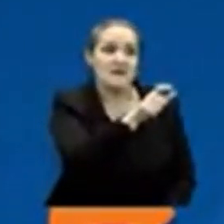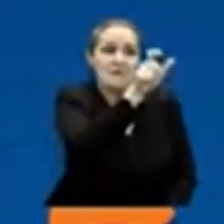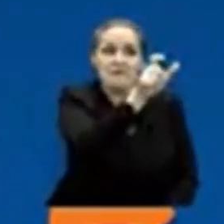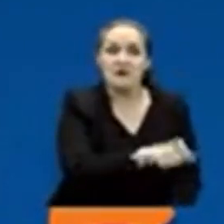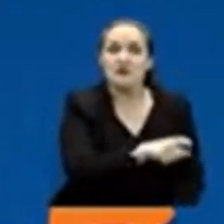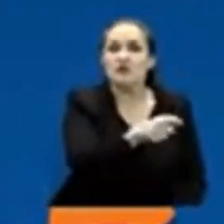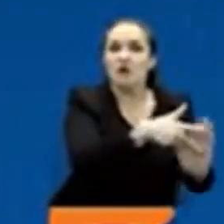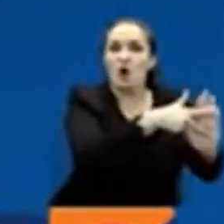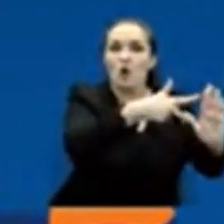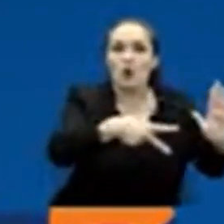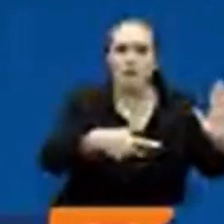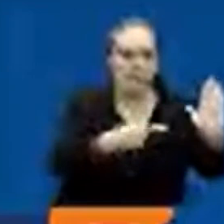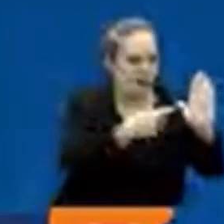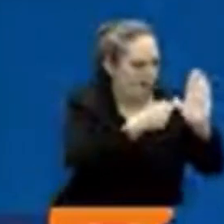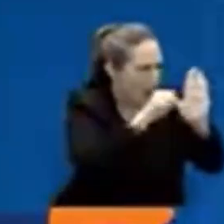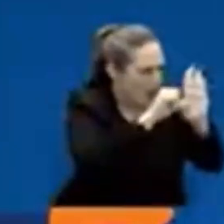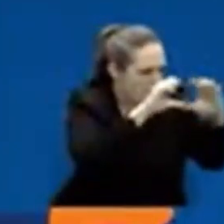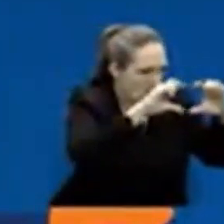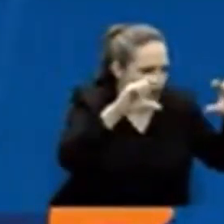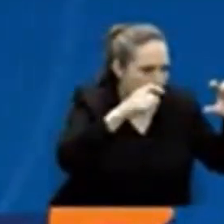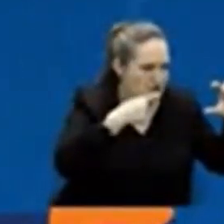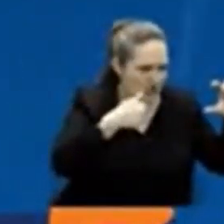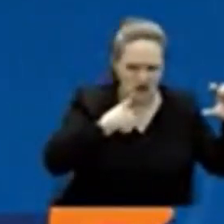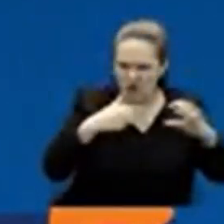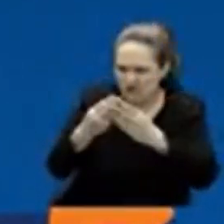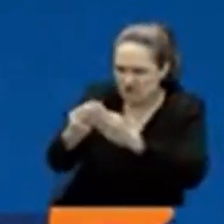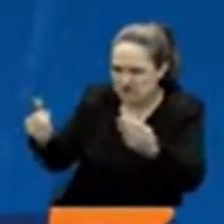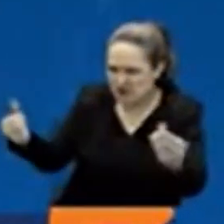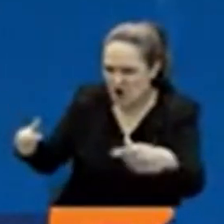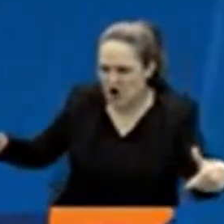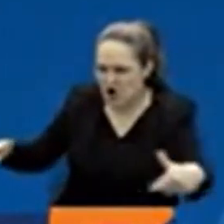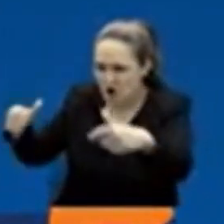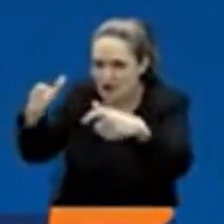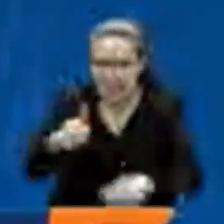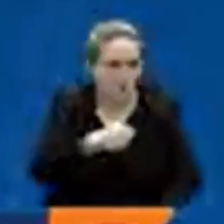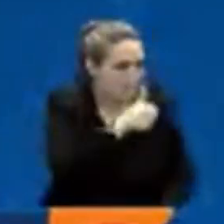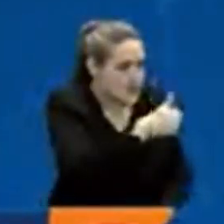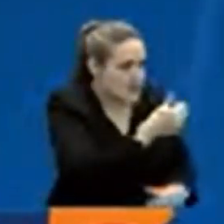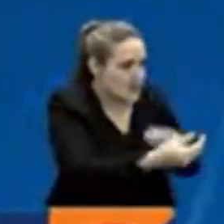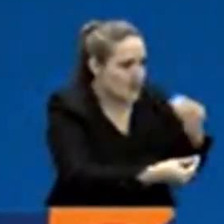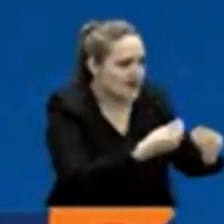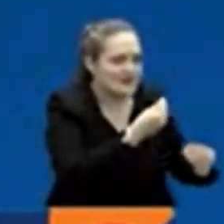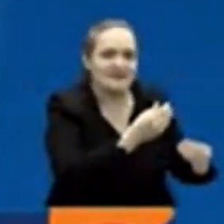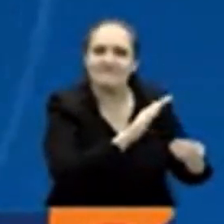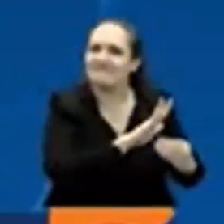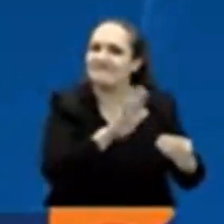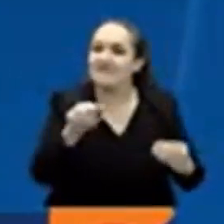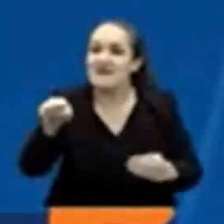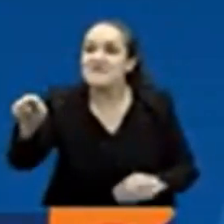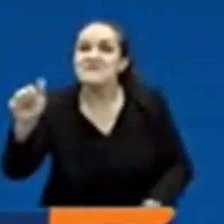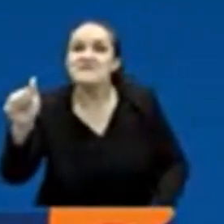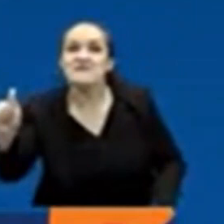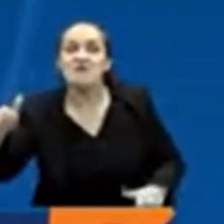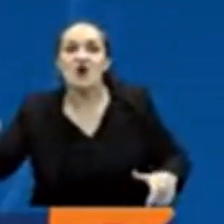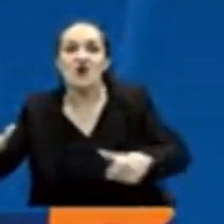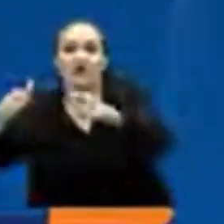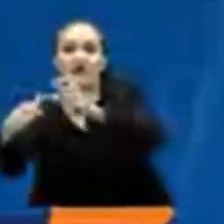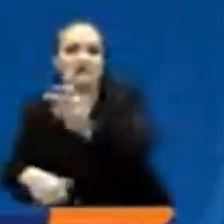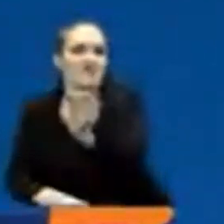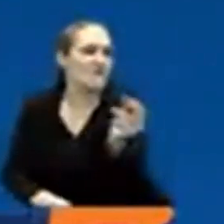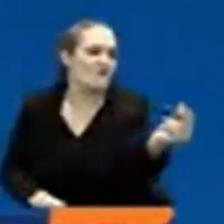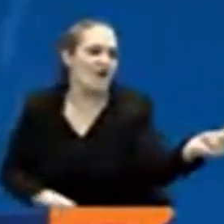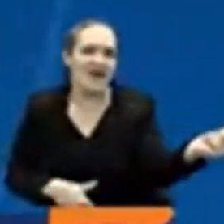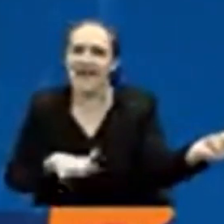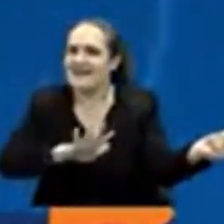la Constitución peruana que permite disolver el Congreso, que ya había decidido destituirlo sin respetar la voluntad